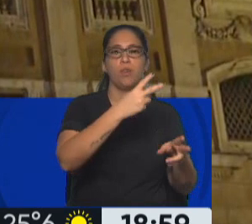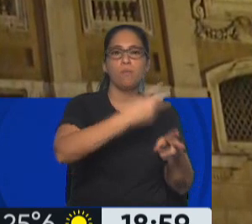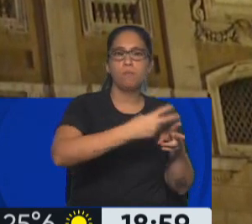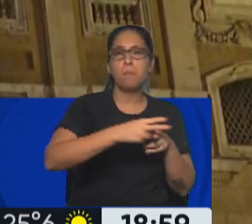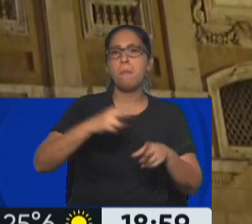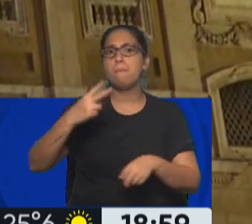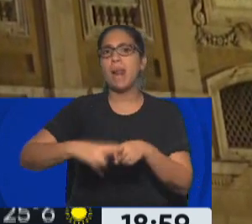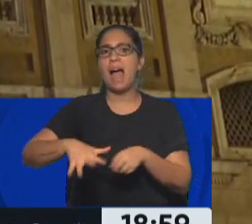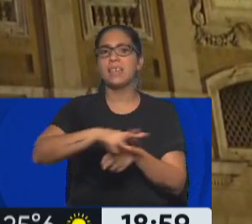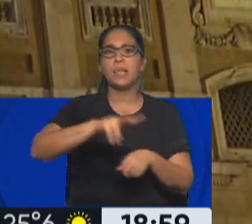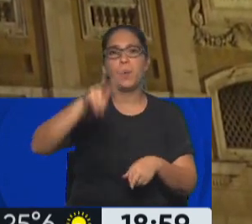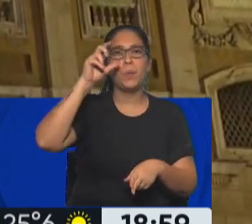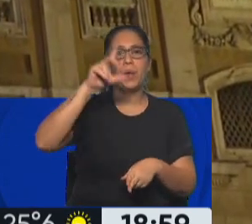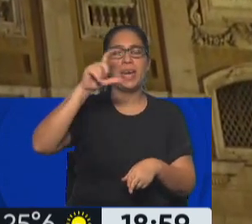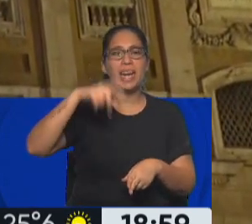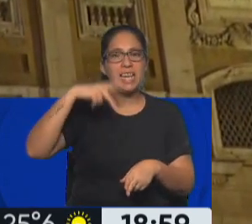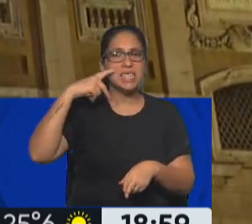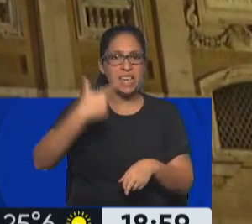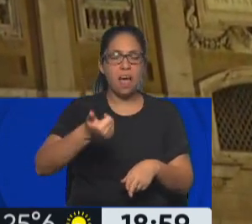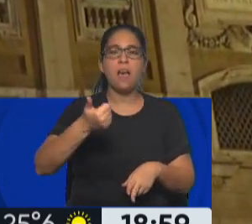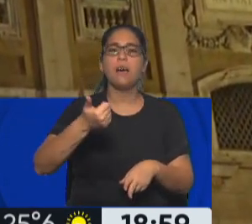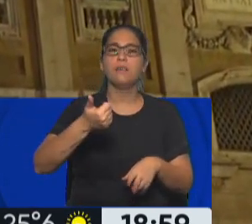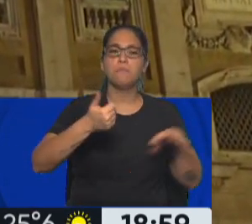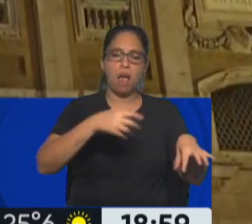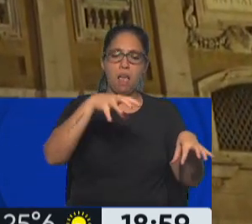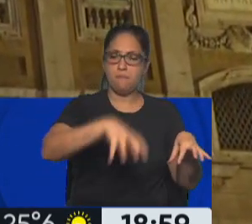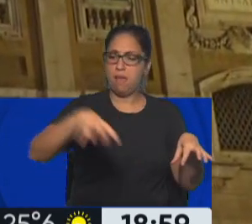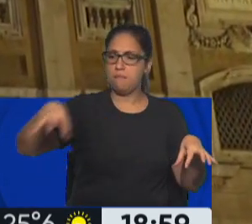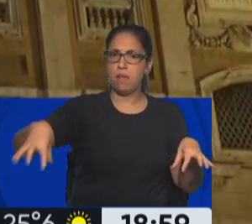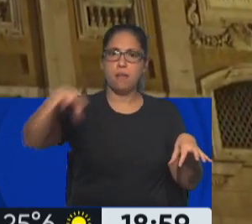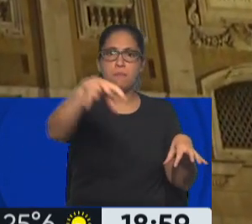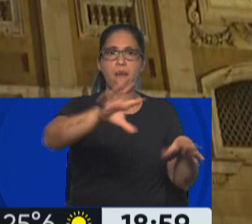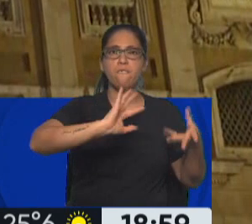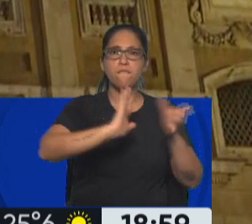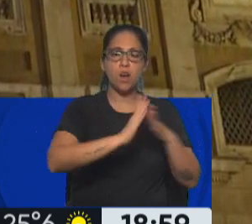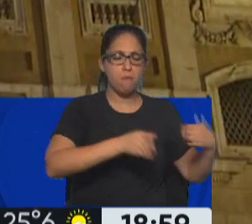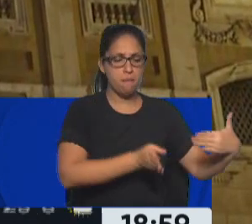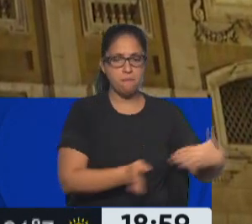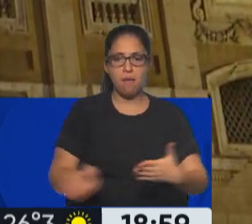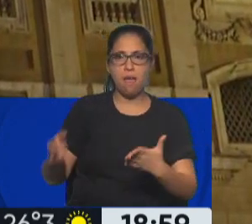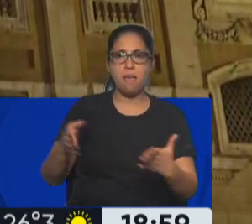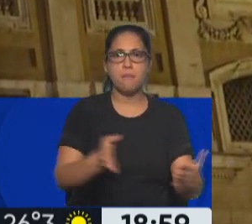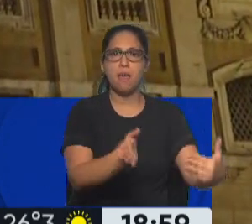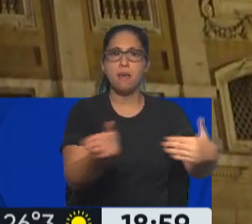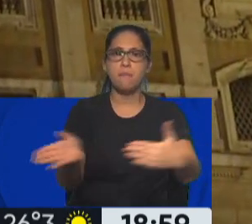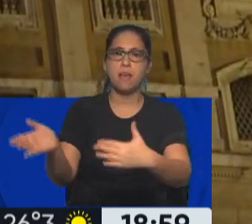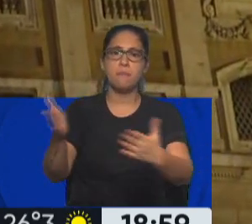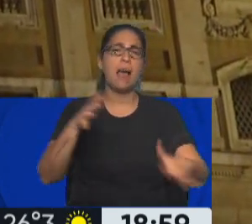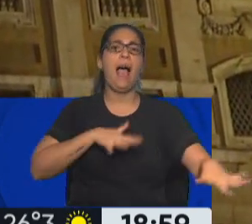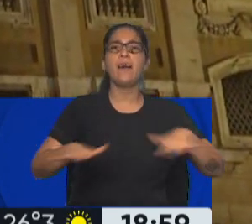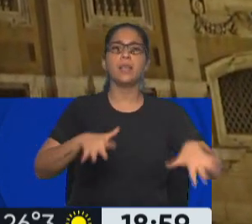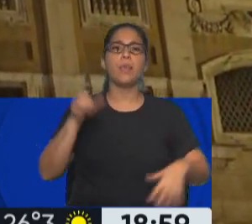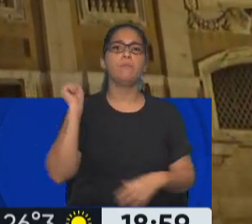Venecia, hoy Plaza Venecia, pero era el circuito que realizaba, la primera actividad que hacía pública un